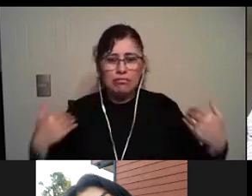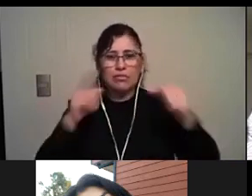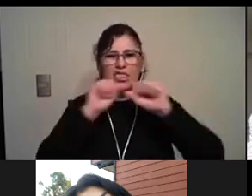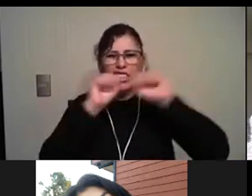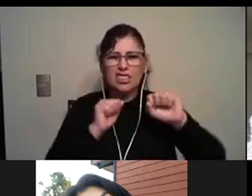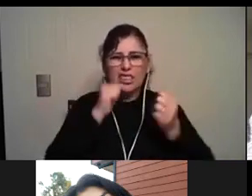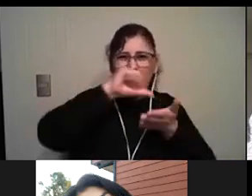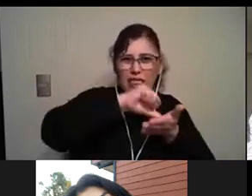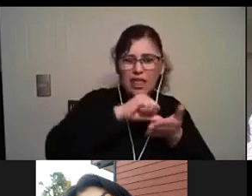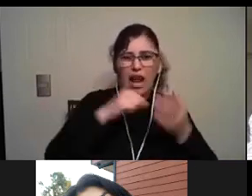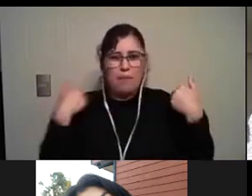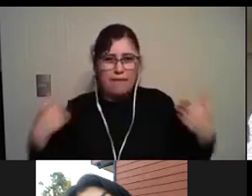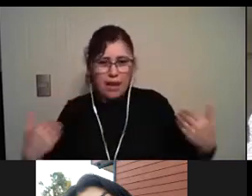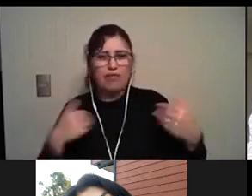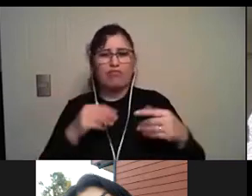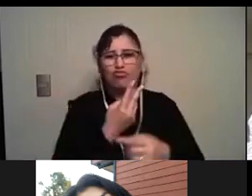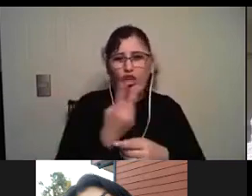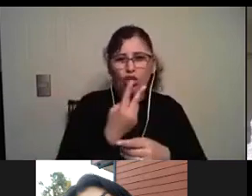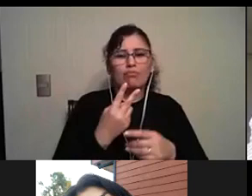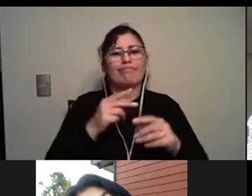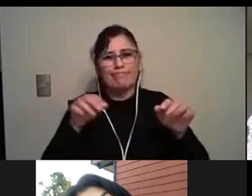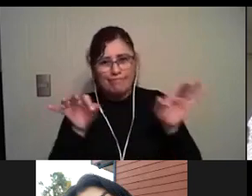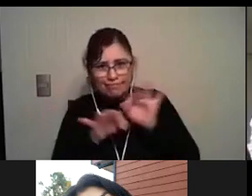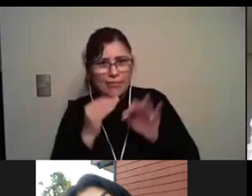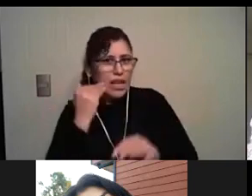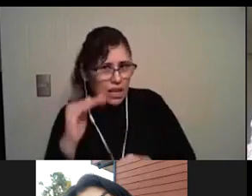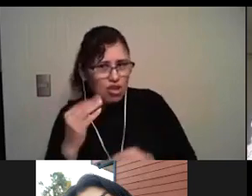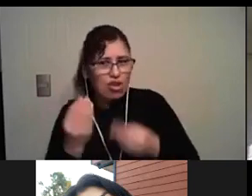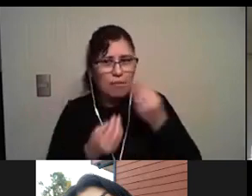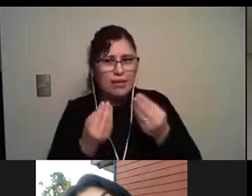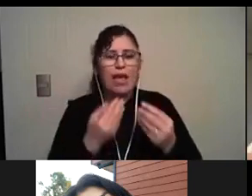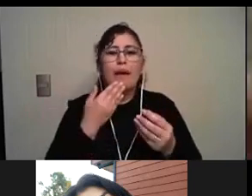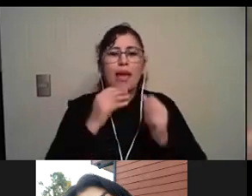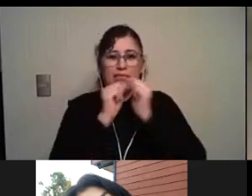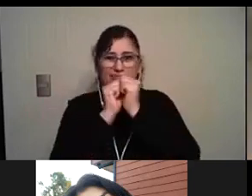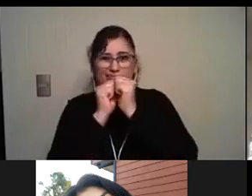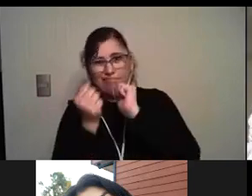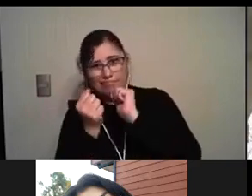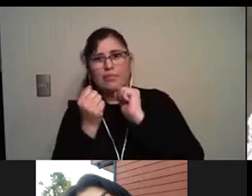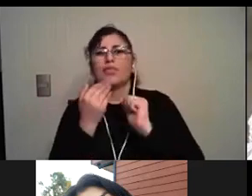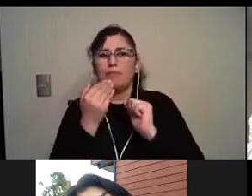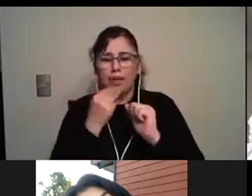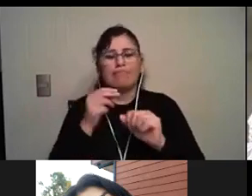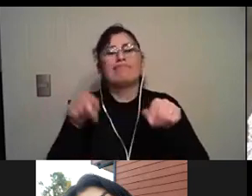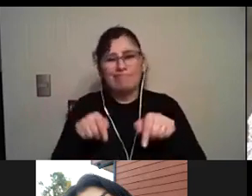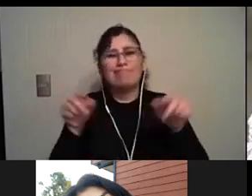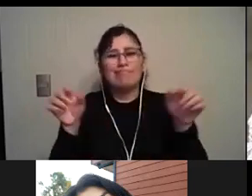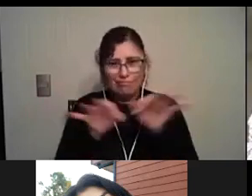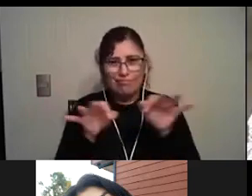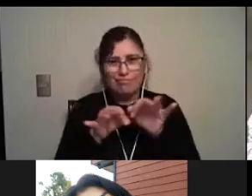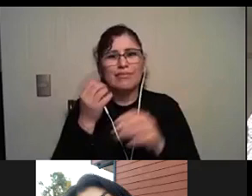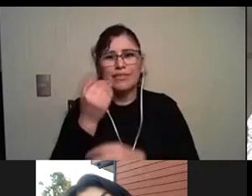y vamos a hablar de parálisis cerebral infantil, ¿ya? Entonces, esos son los 3 contenidos más macro que vamos a hablar